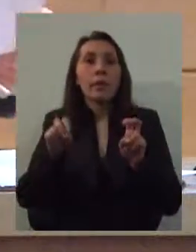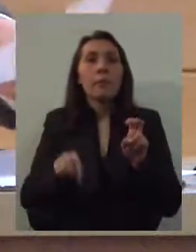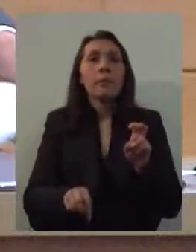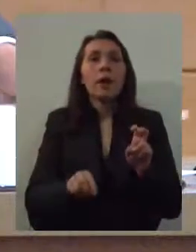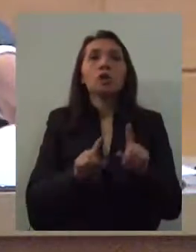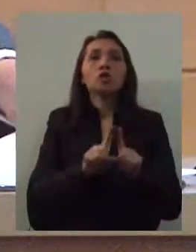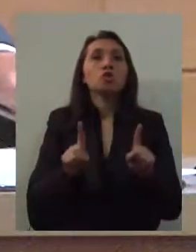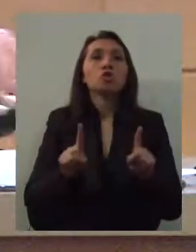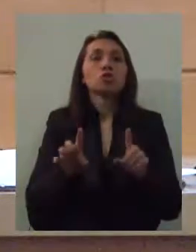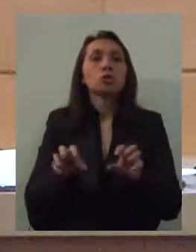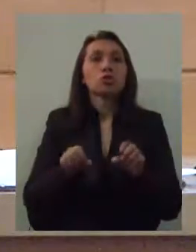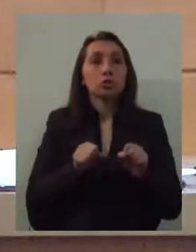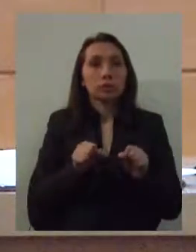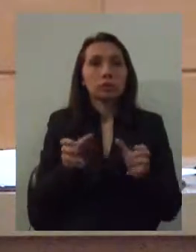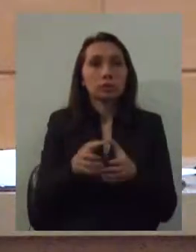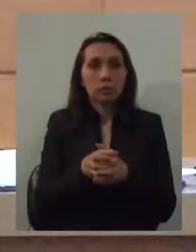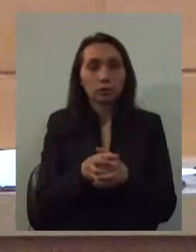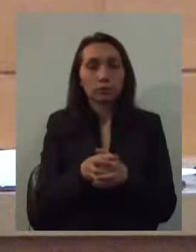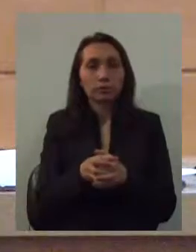no contenciosas.